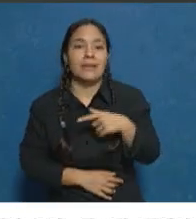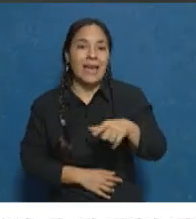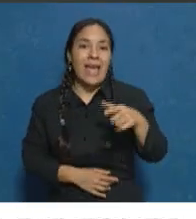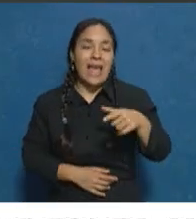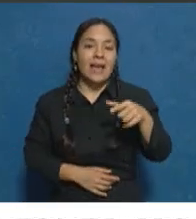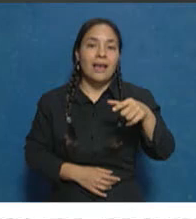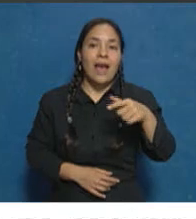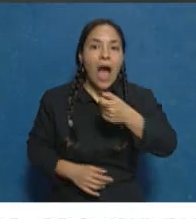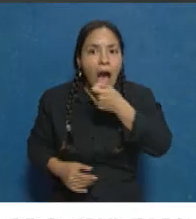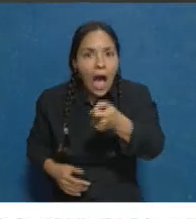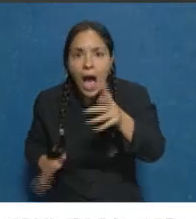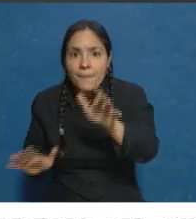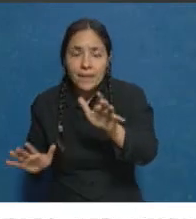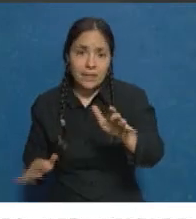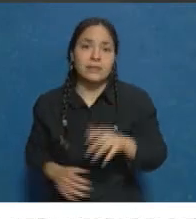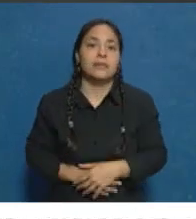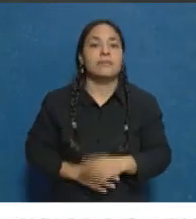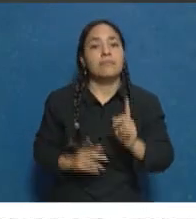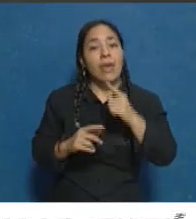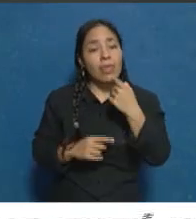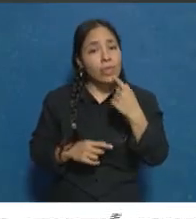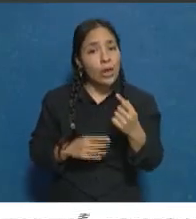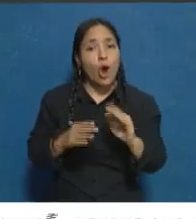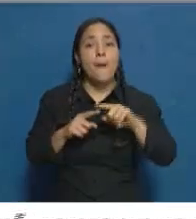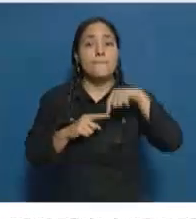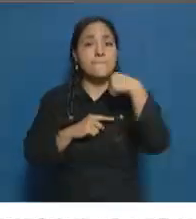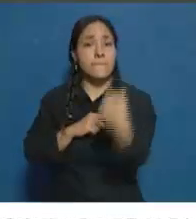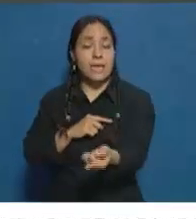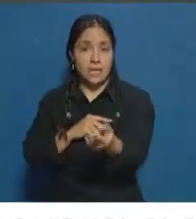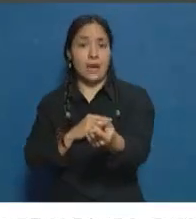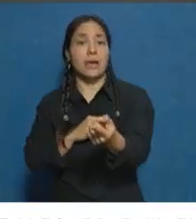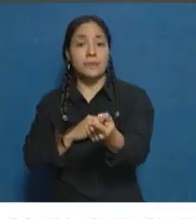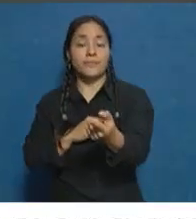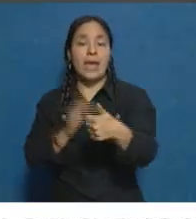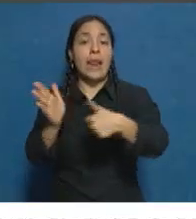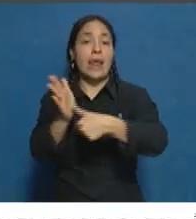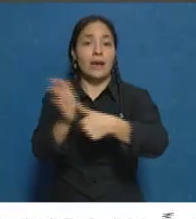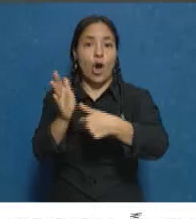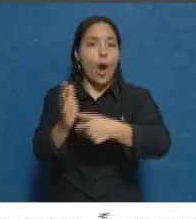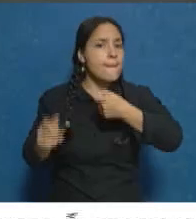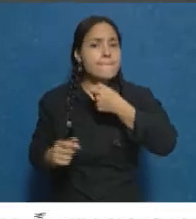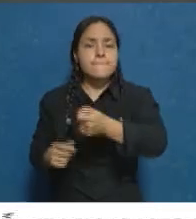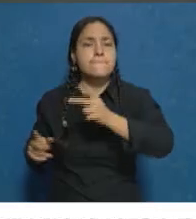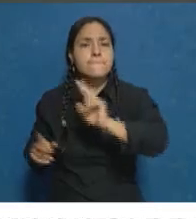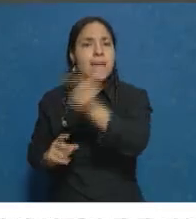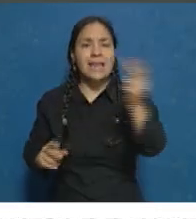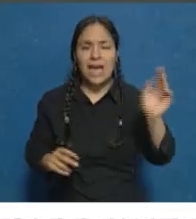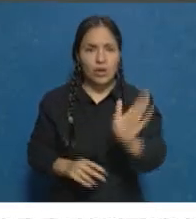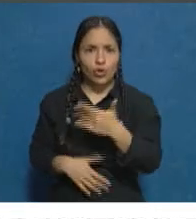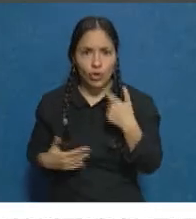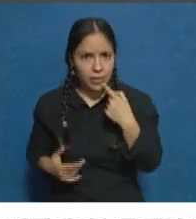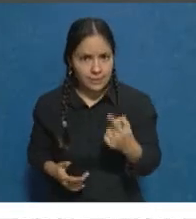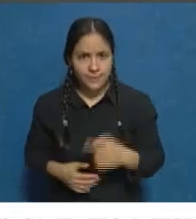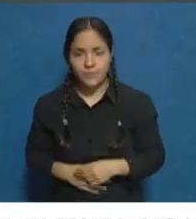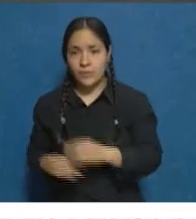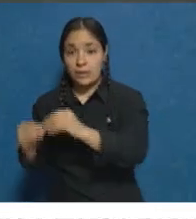matar mañana en el segundo recreo, que iba a matar a todos los compañeros. Todos los padres quedamos de acuerdo porque todos los niños dijeron lo mismo